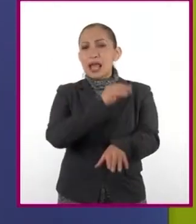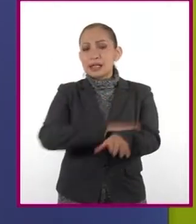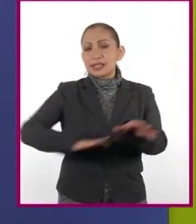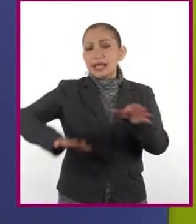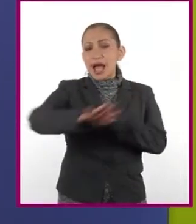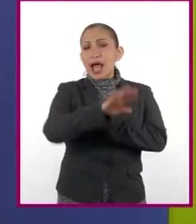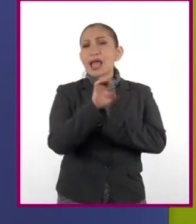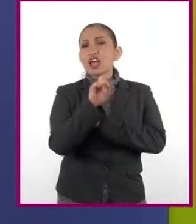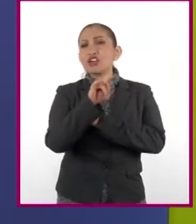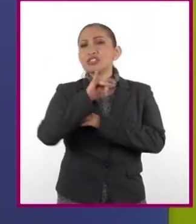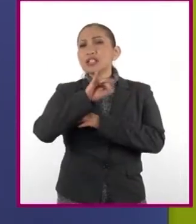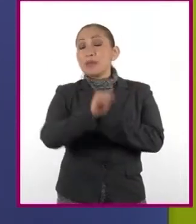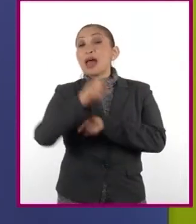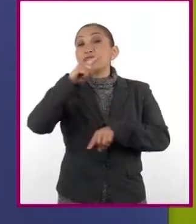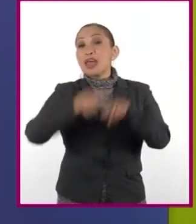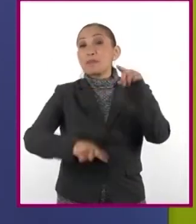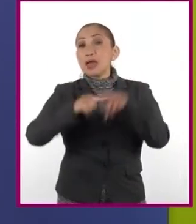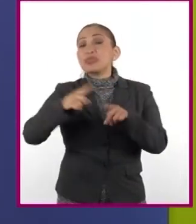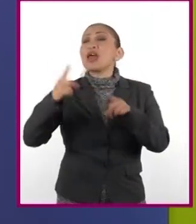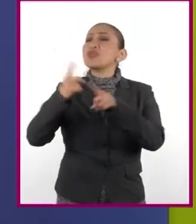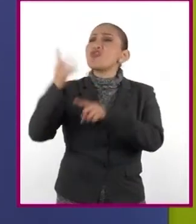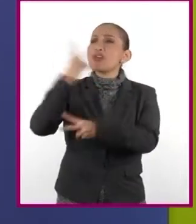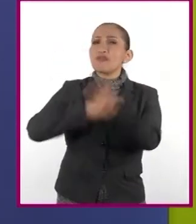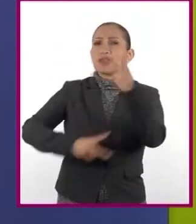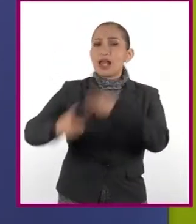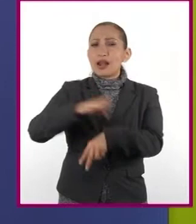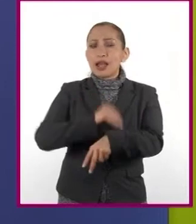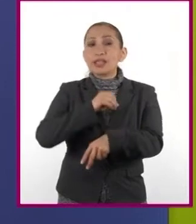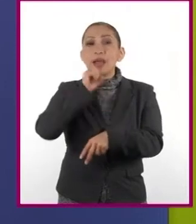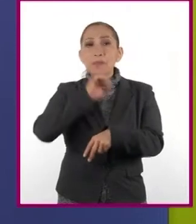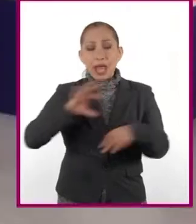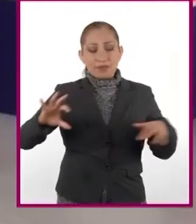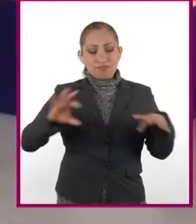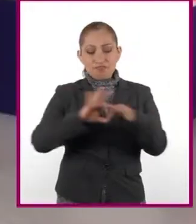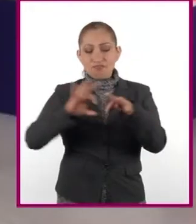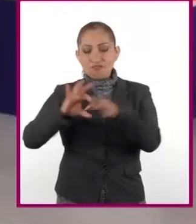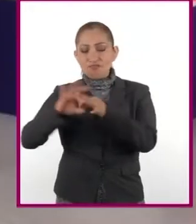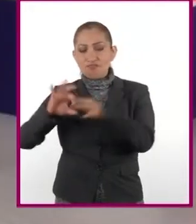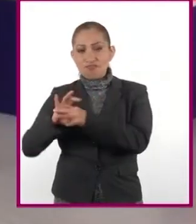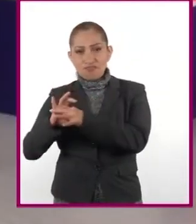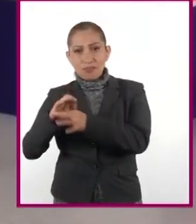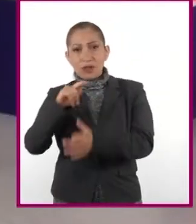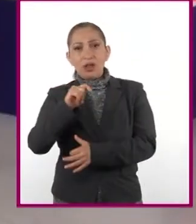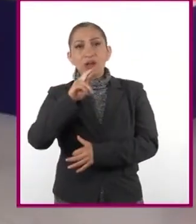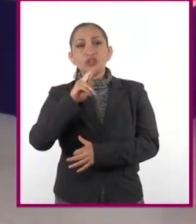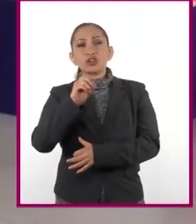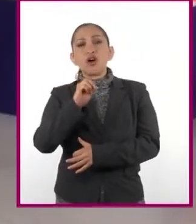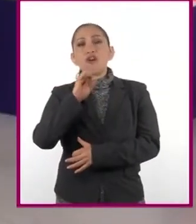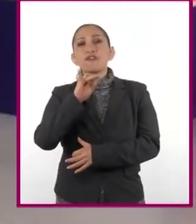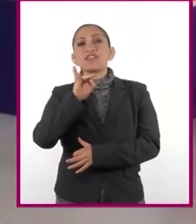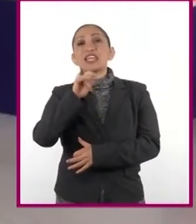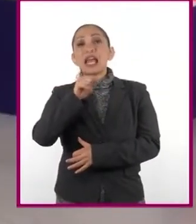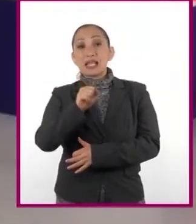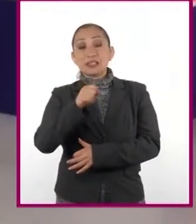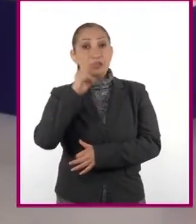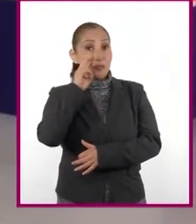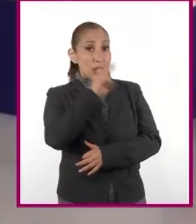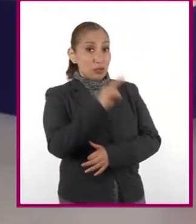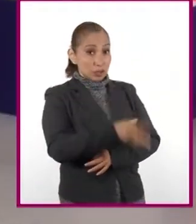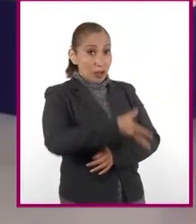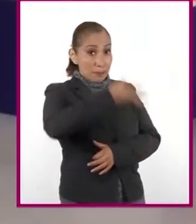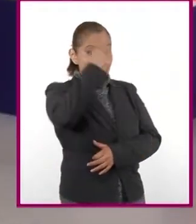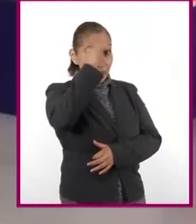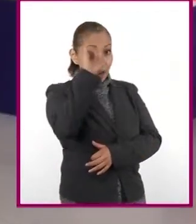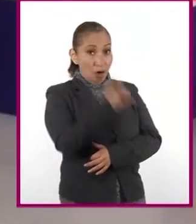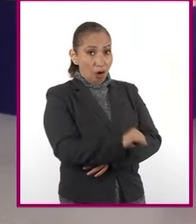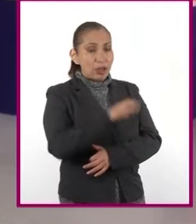ecosistemas en función de la fuente primaria y las cadenas tróficas. Considerando este aprendizaje,